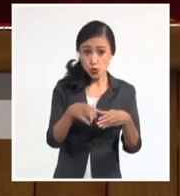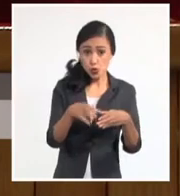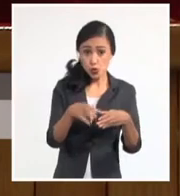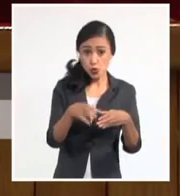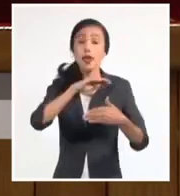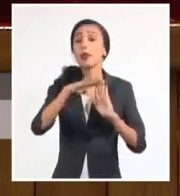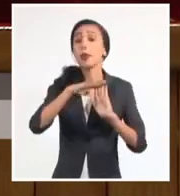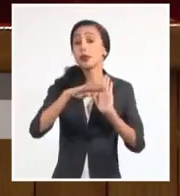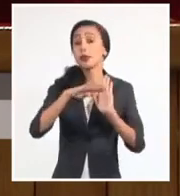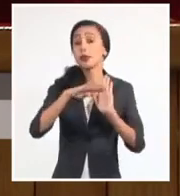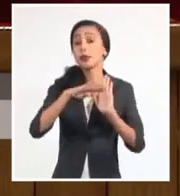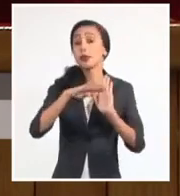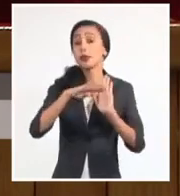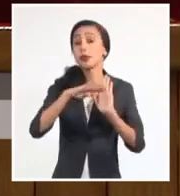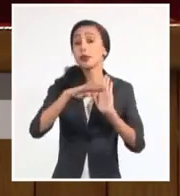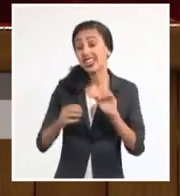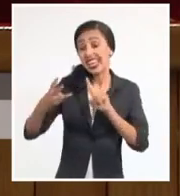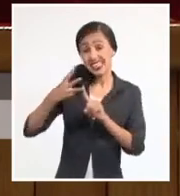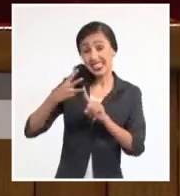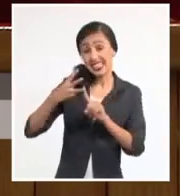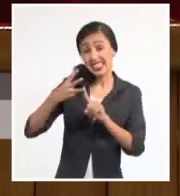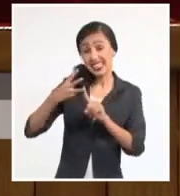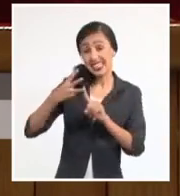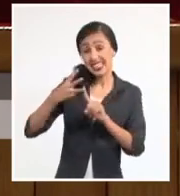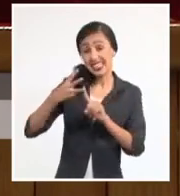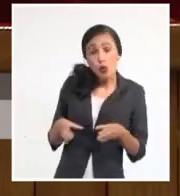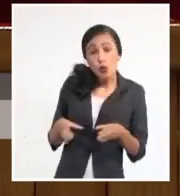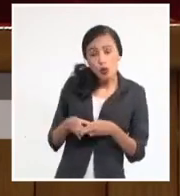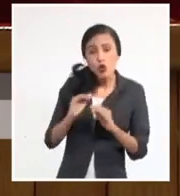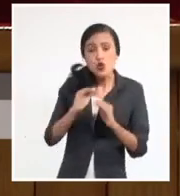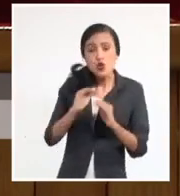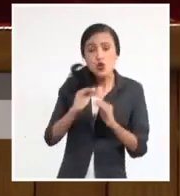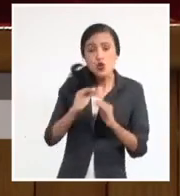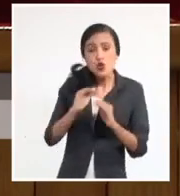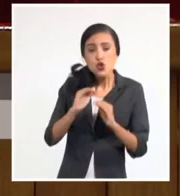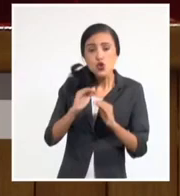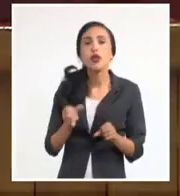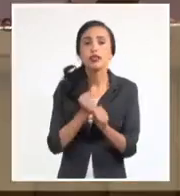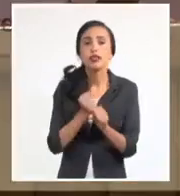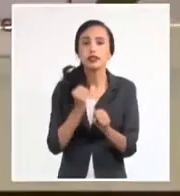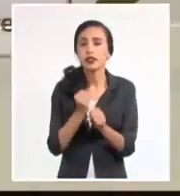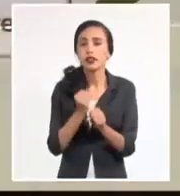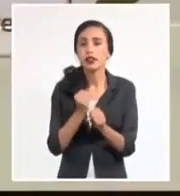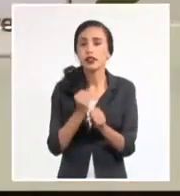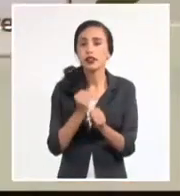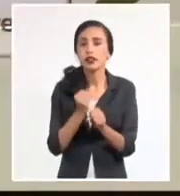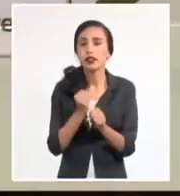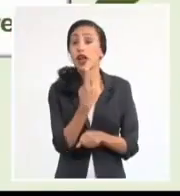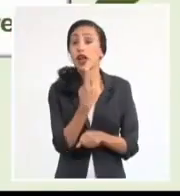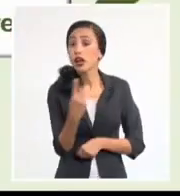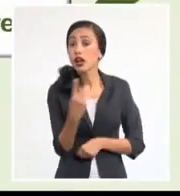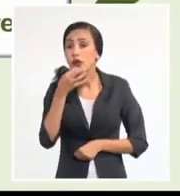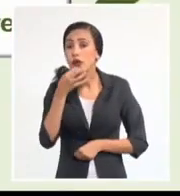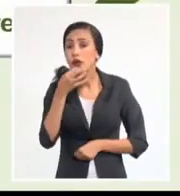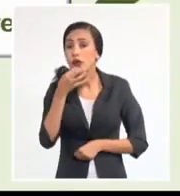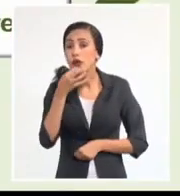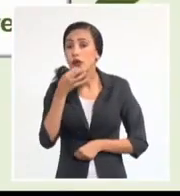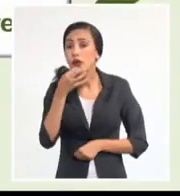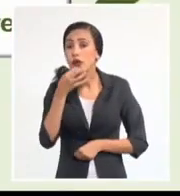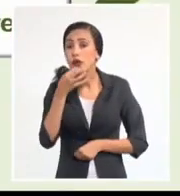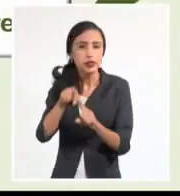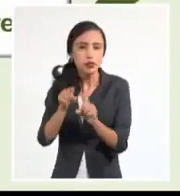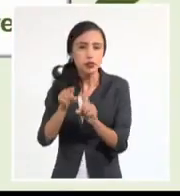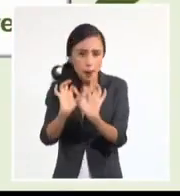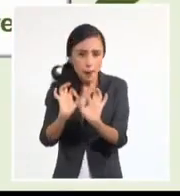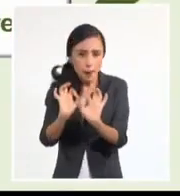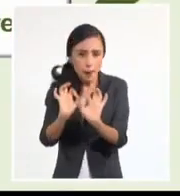y 3 subgrupos de trabajo que tienen bajo cada uno de su labor los objetivos específicos